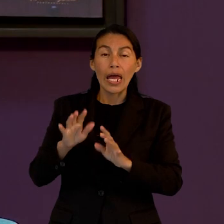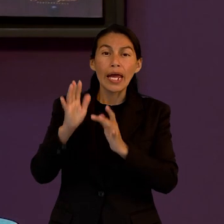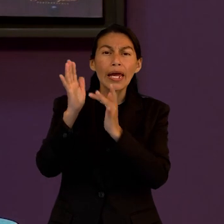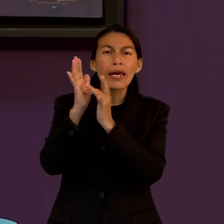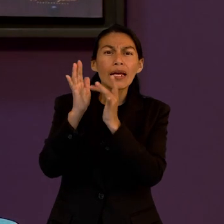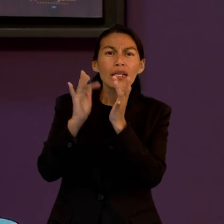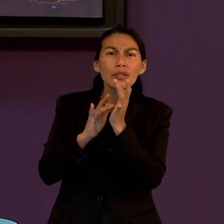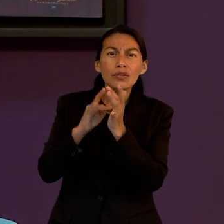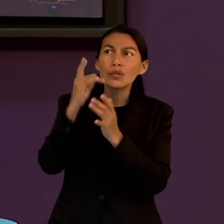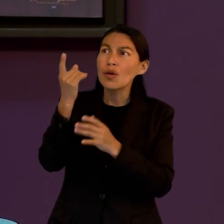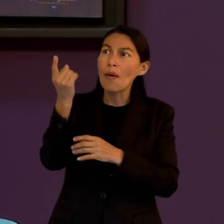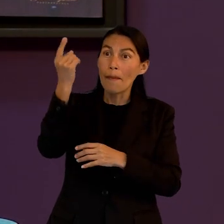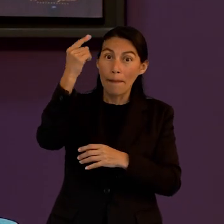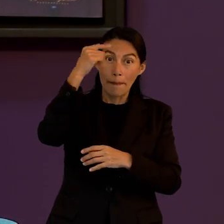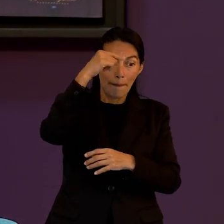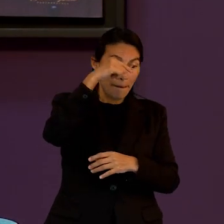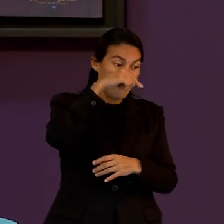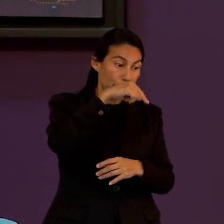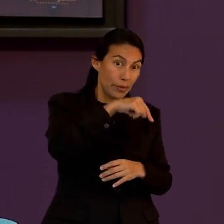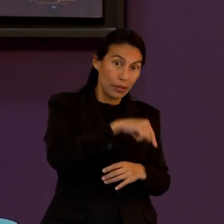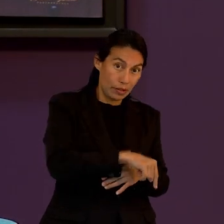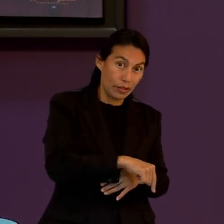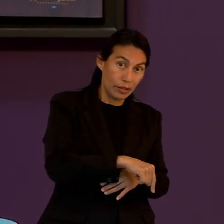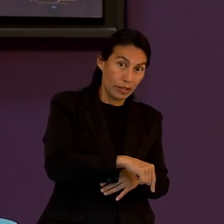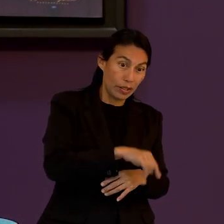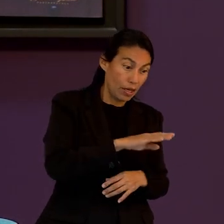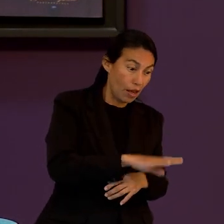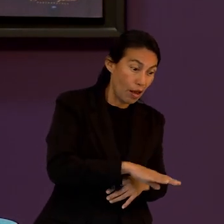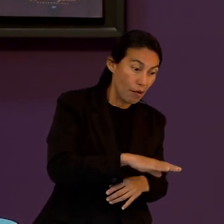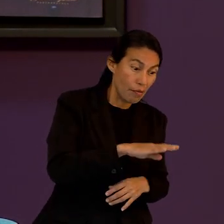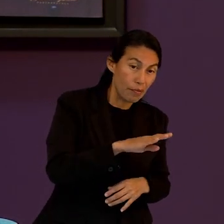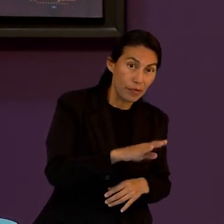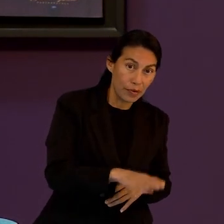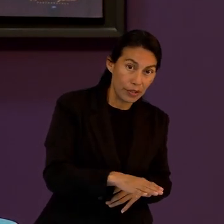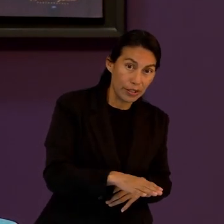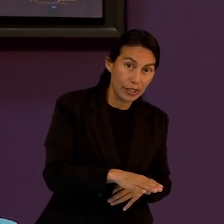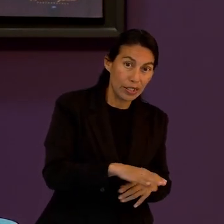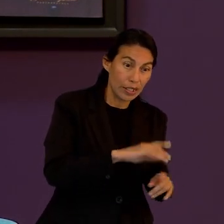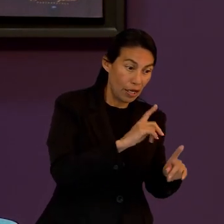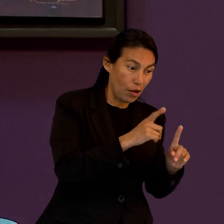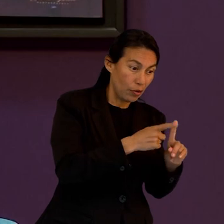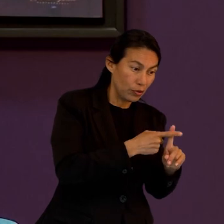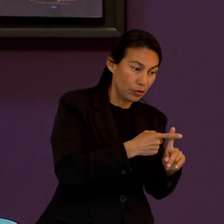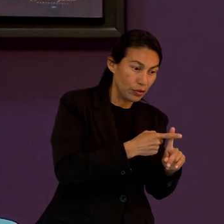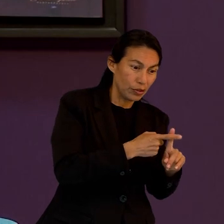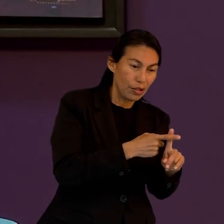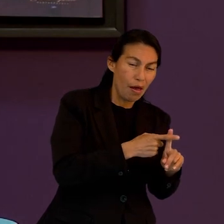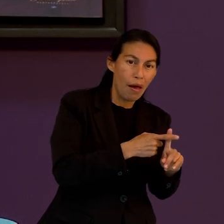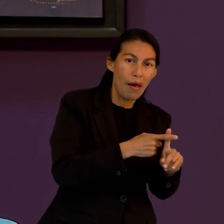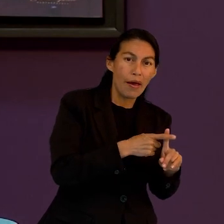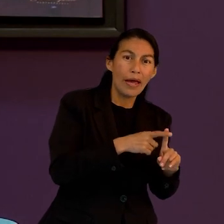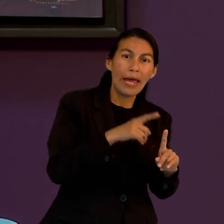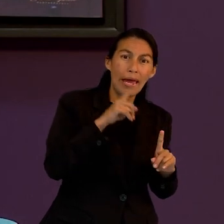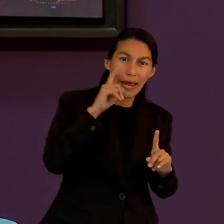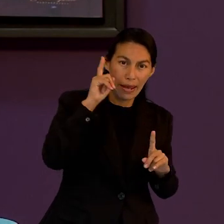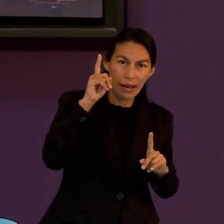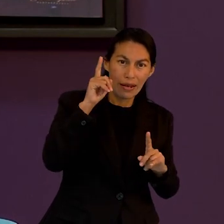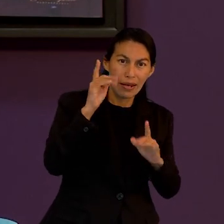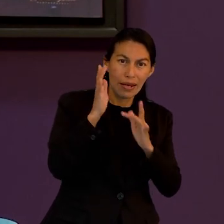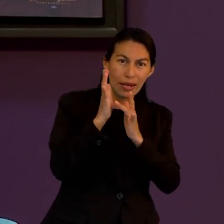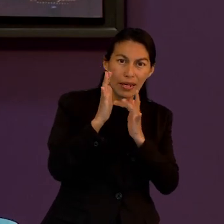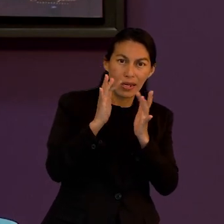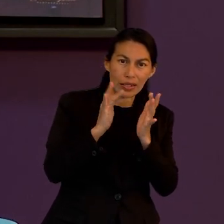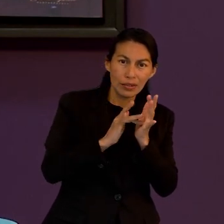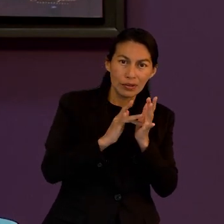dios él levantó su tienda en medio de nosotros decidió venir a morar con nosotros y pudimos entonces contemplar su